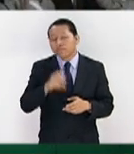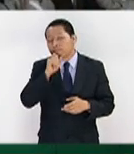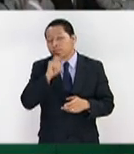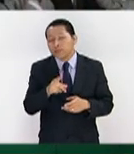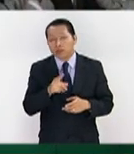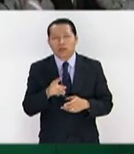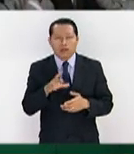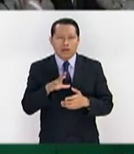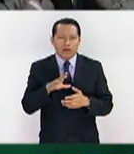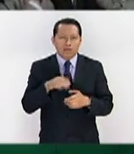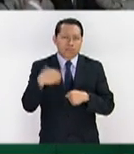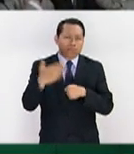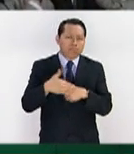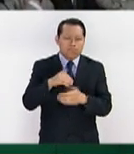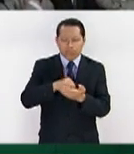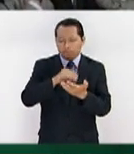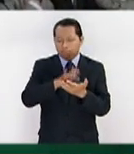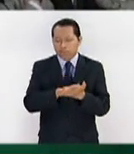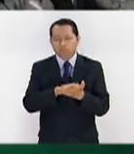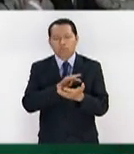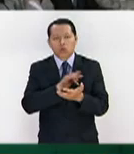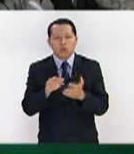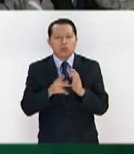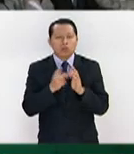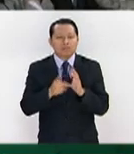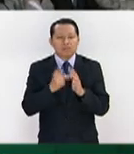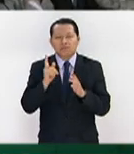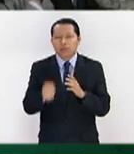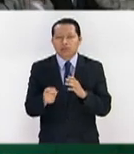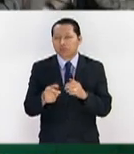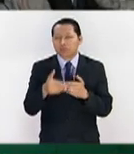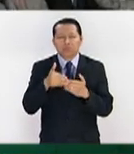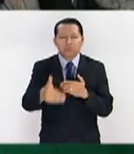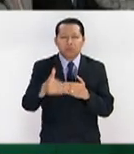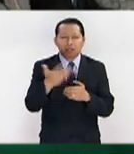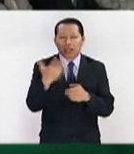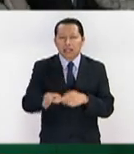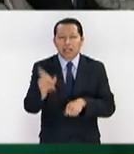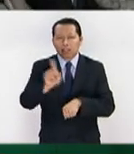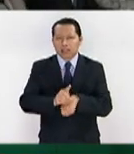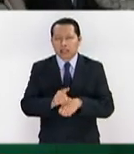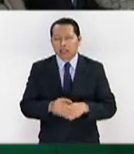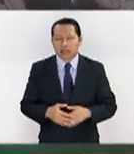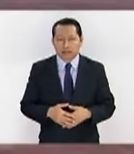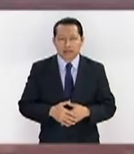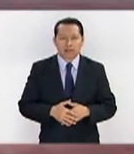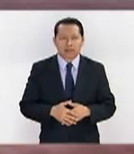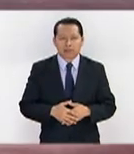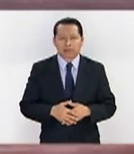se publicará nuevamente dentro de los siguientes 10 días.